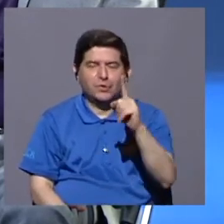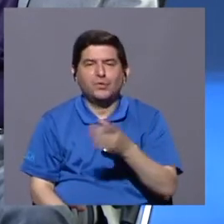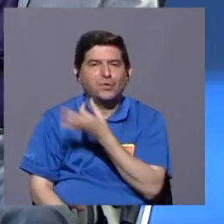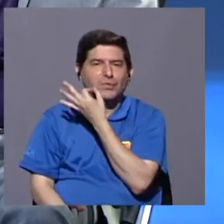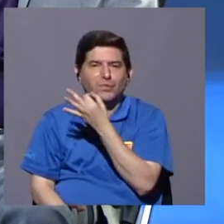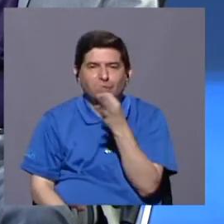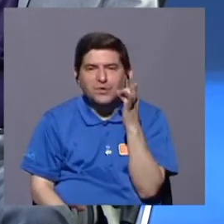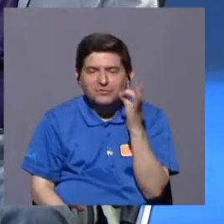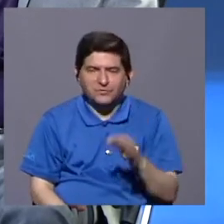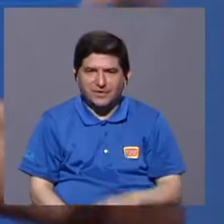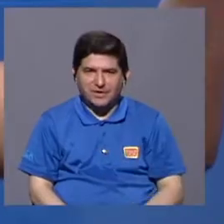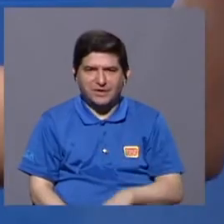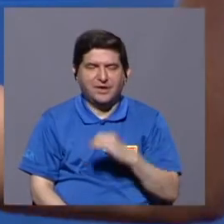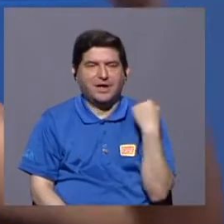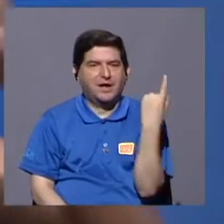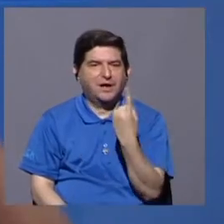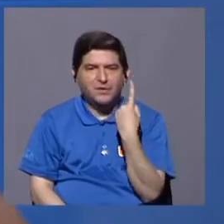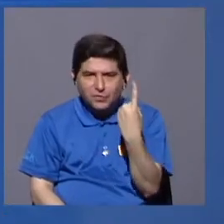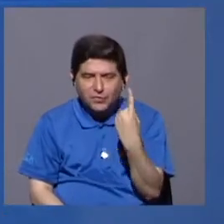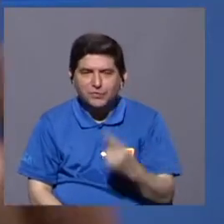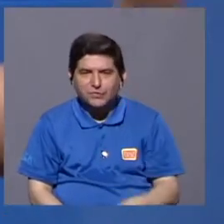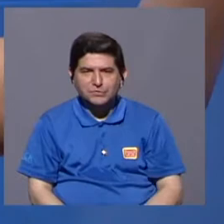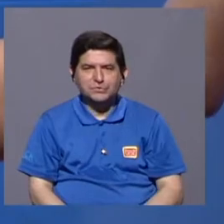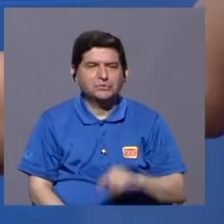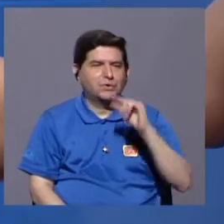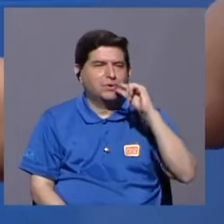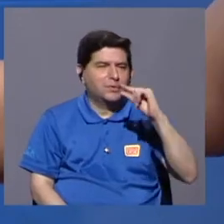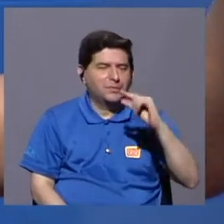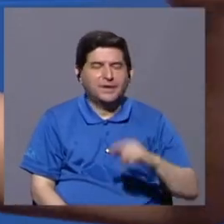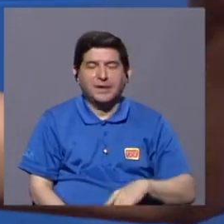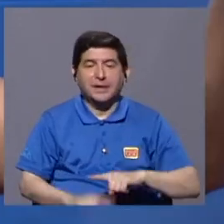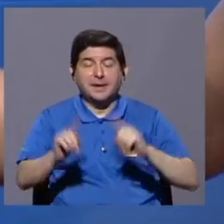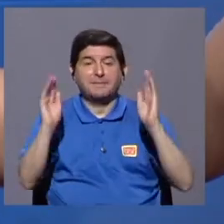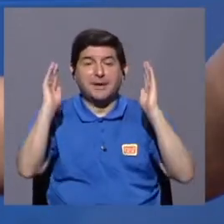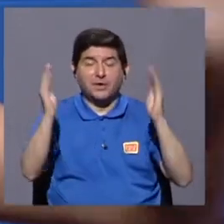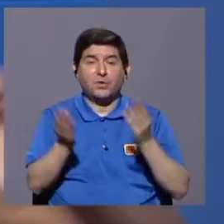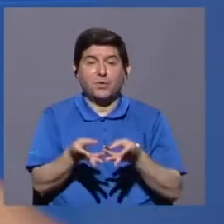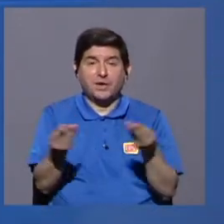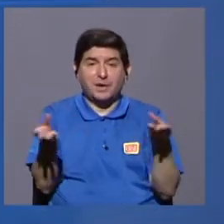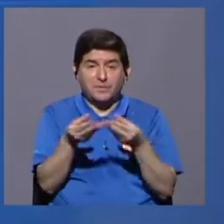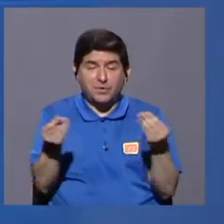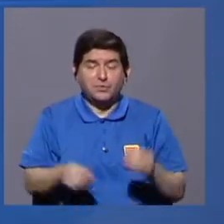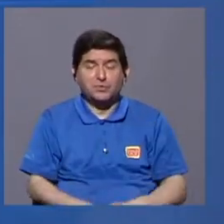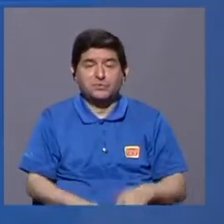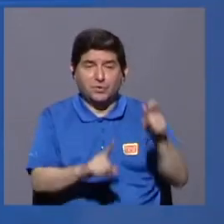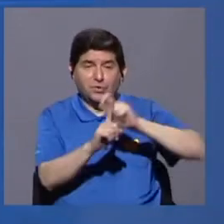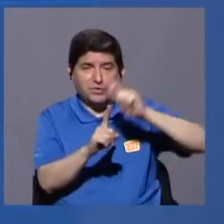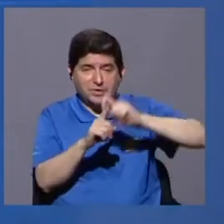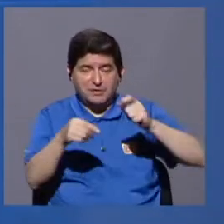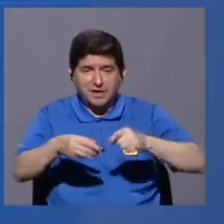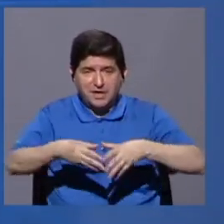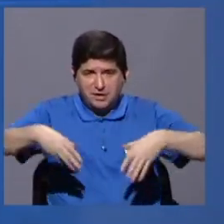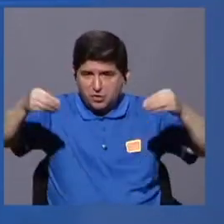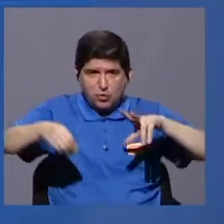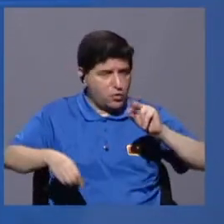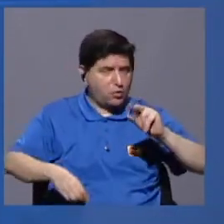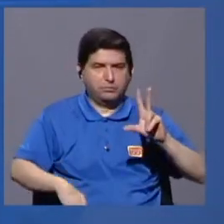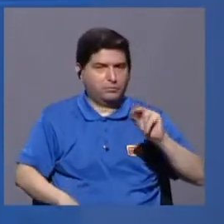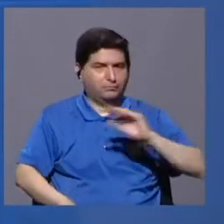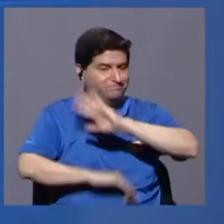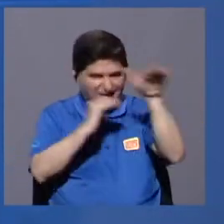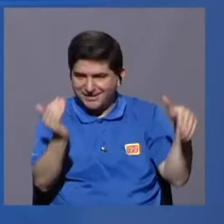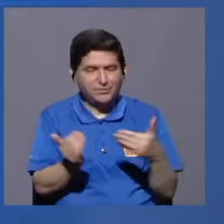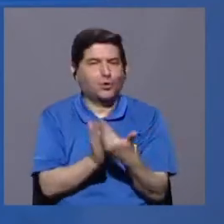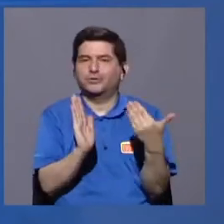finca, ¿verdad? O solo aparece en pequeñas, pero los grandes productores de banano y plátano no afectan. No es así. Es una cuestión